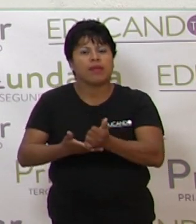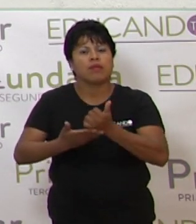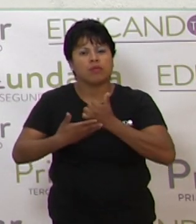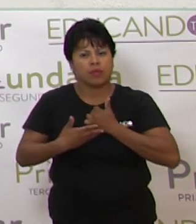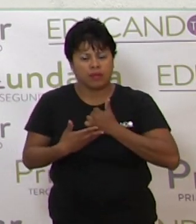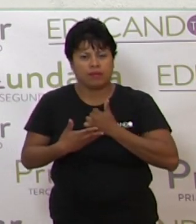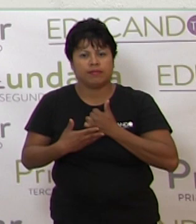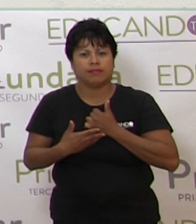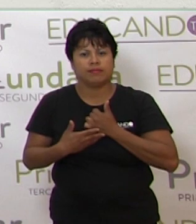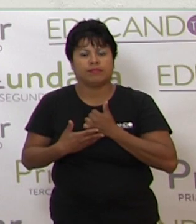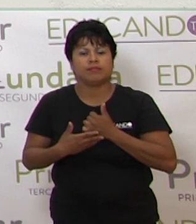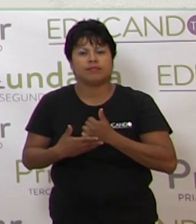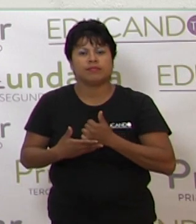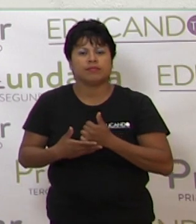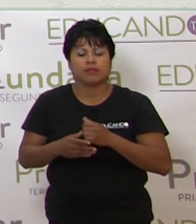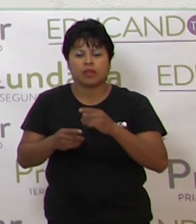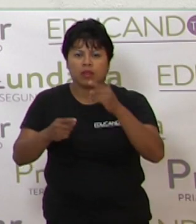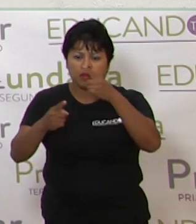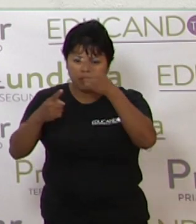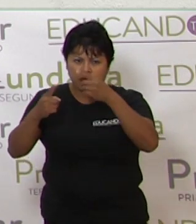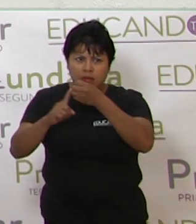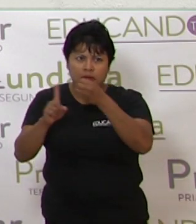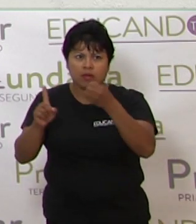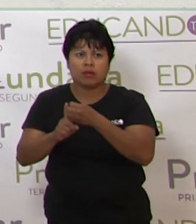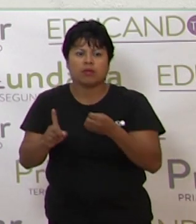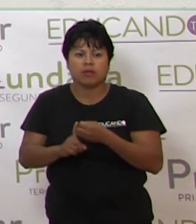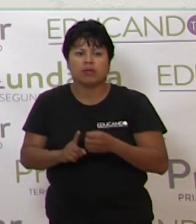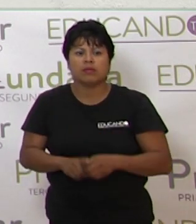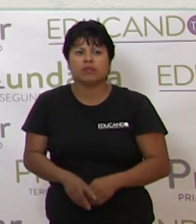a ordenar la información,